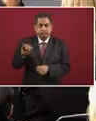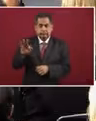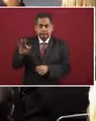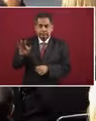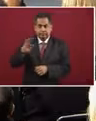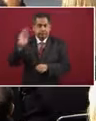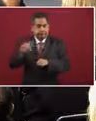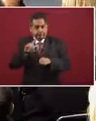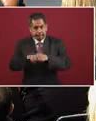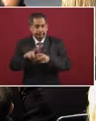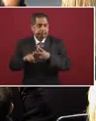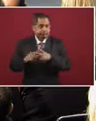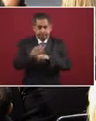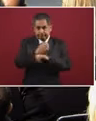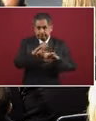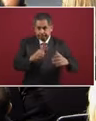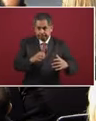estatales.